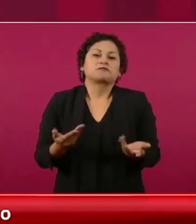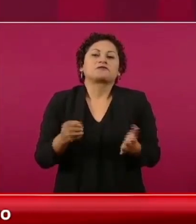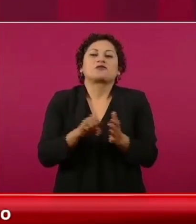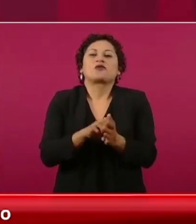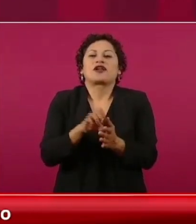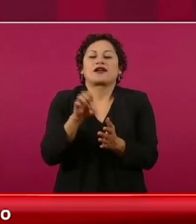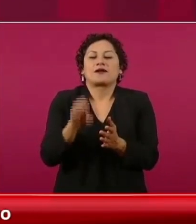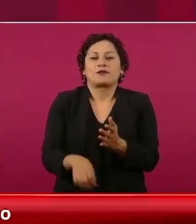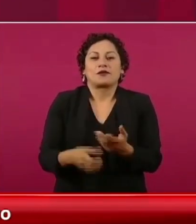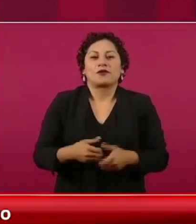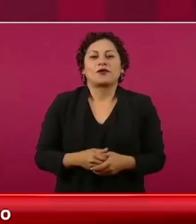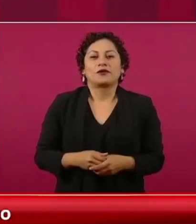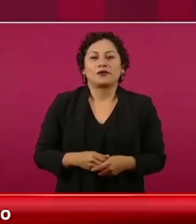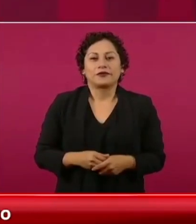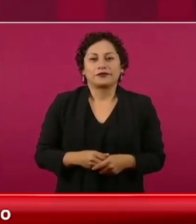ir a un campo